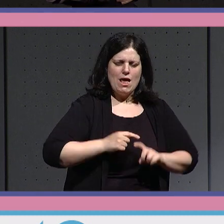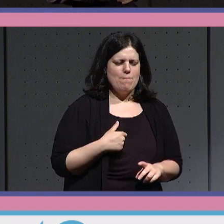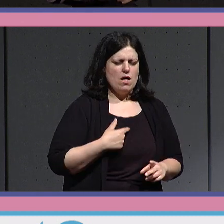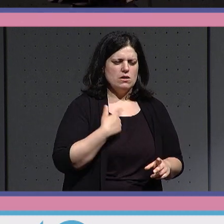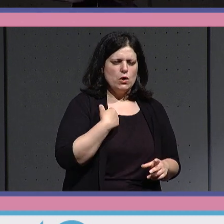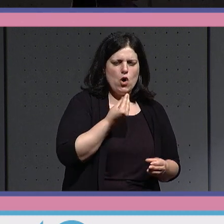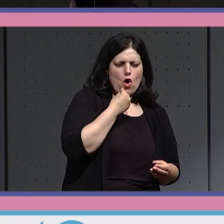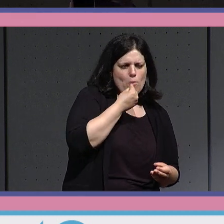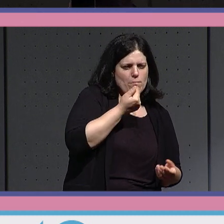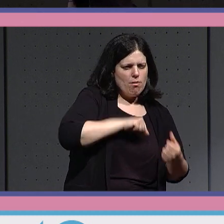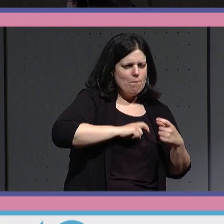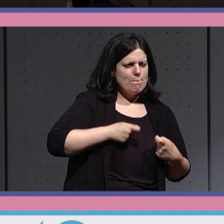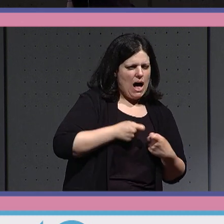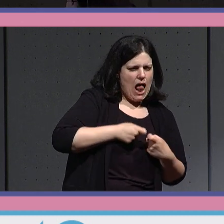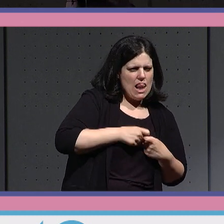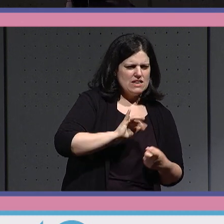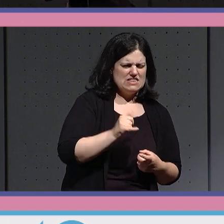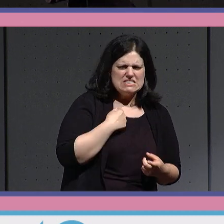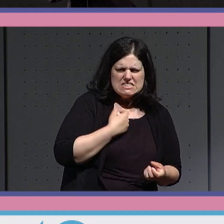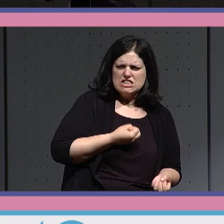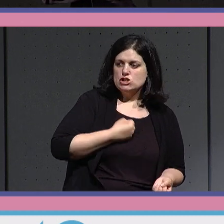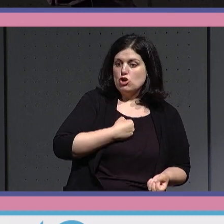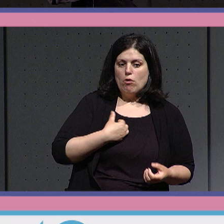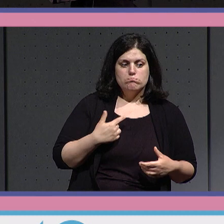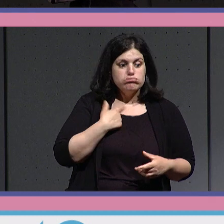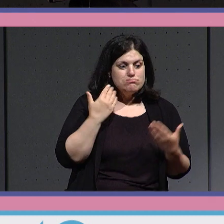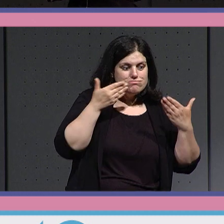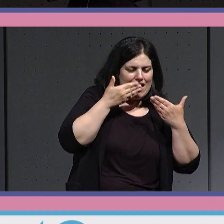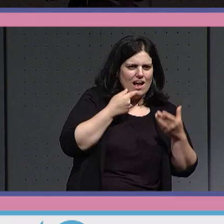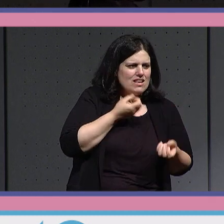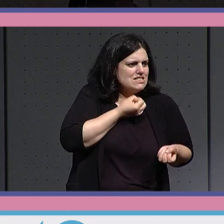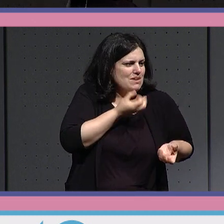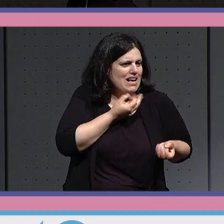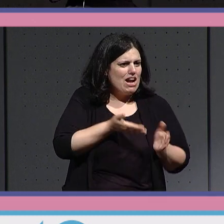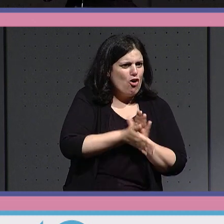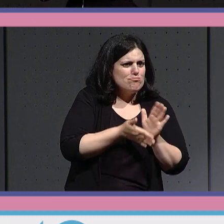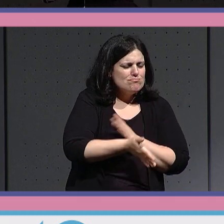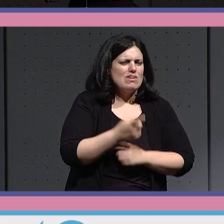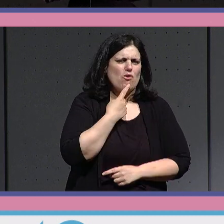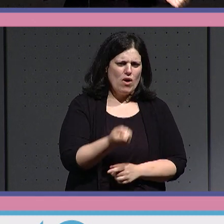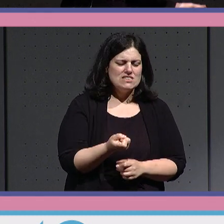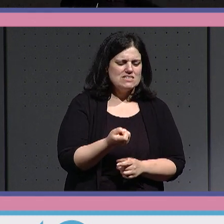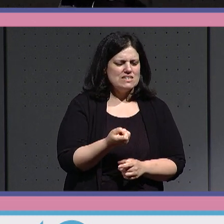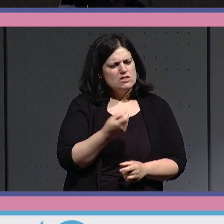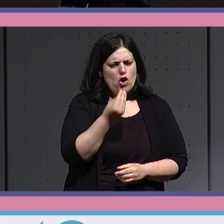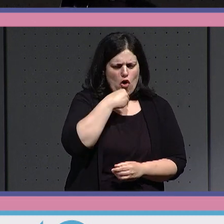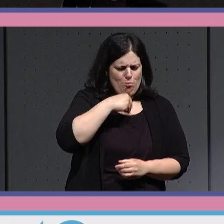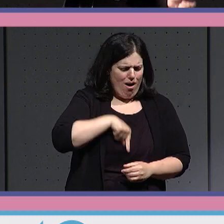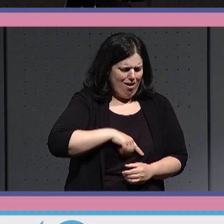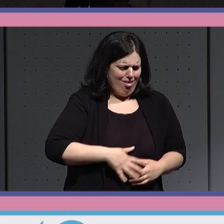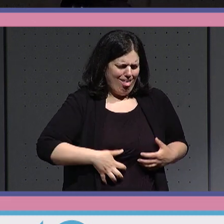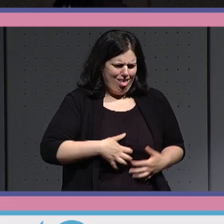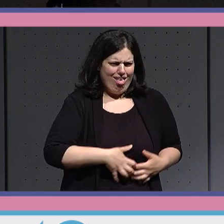fácil detectar porque tú no sabes explicar qué es lo que te sienta mal cuando estás comiendo. Que pueden aparecer porque un día te